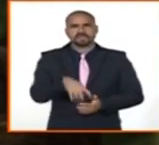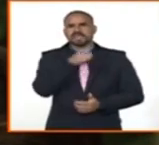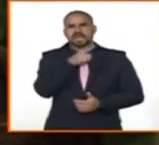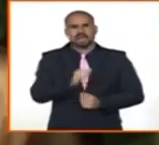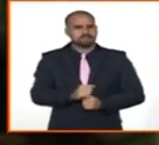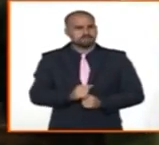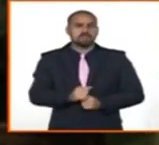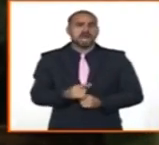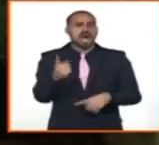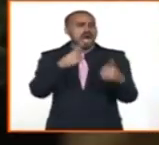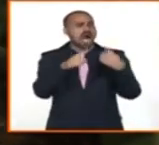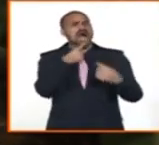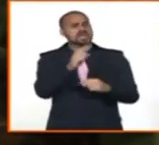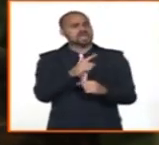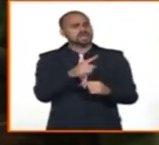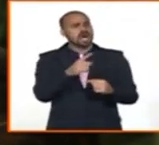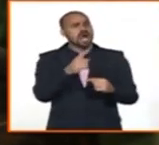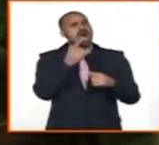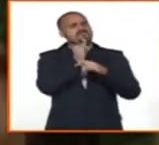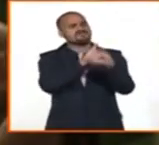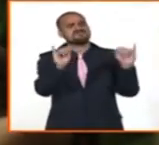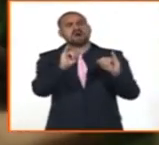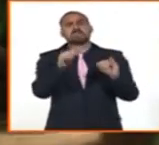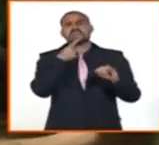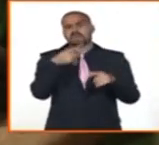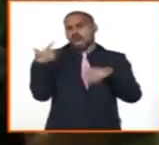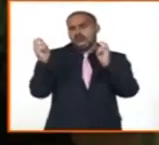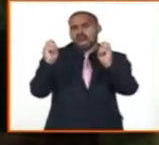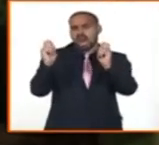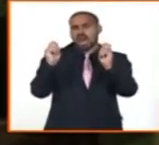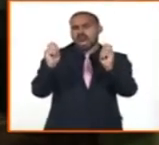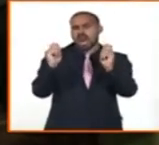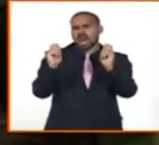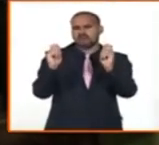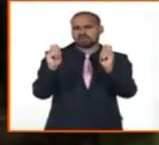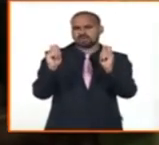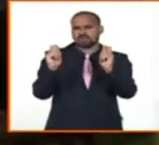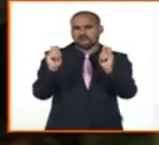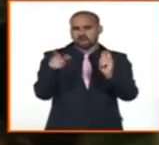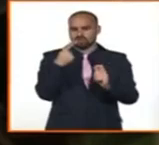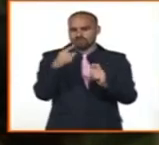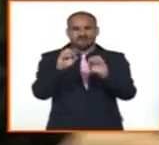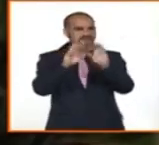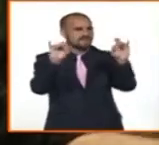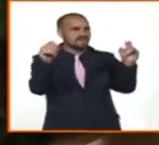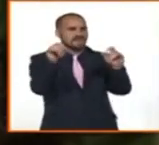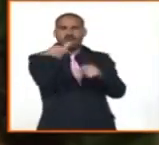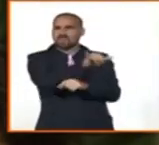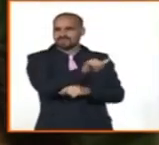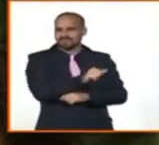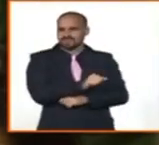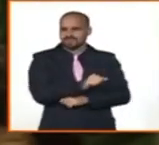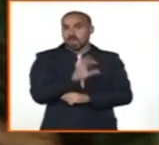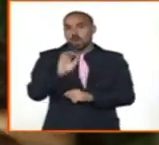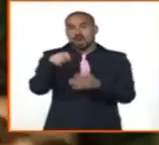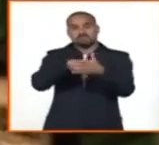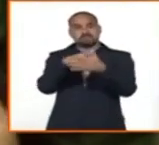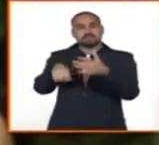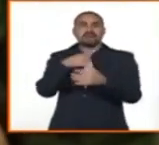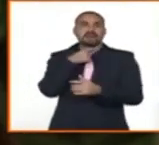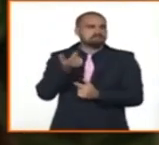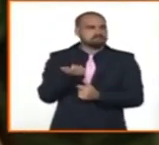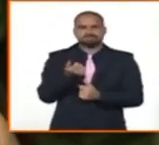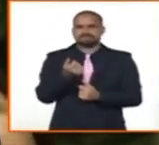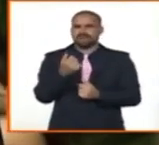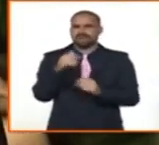el 15N, movilizamos porque alguien nos anuncia una movilización, bueno, no la anuncia, o nos la organizan, el 11J, y